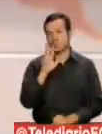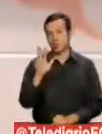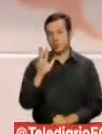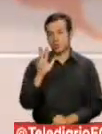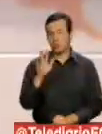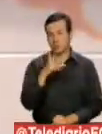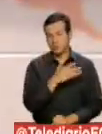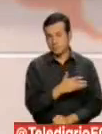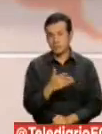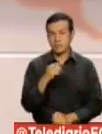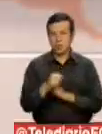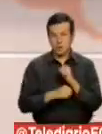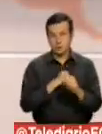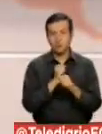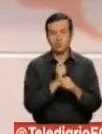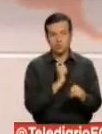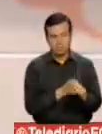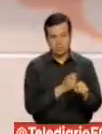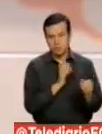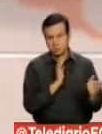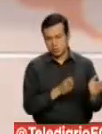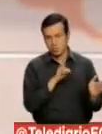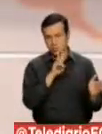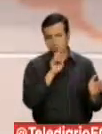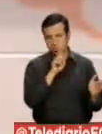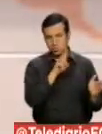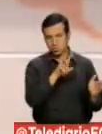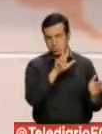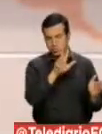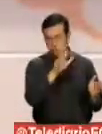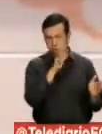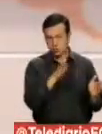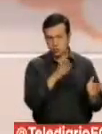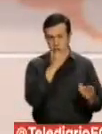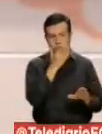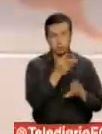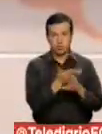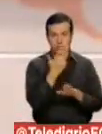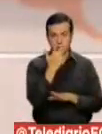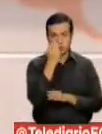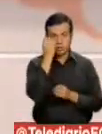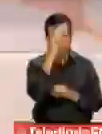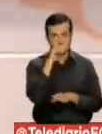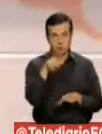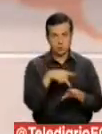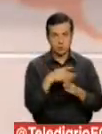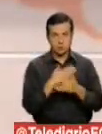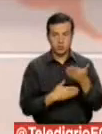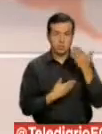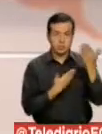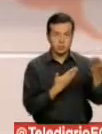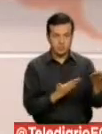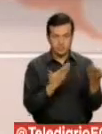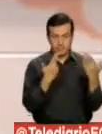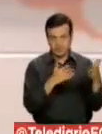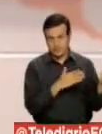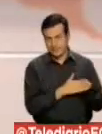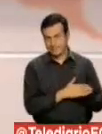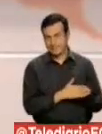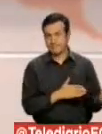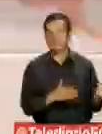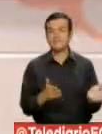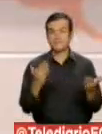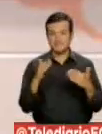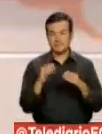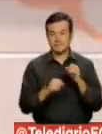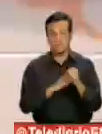aquí hay años concretos. 2013, cuando se presentan los tres productos por el perito. Se llega justamente